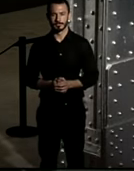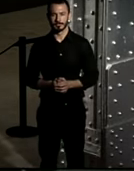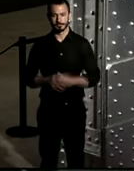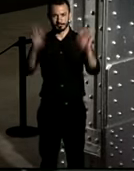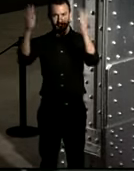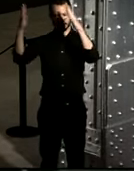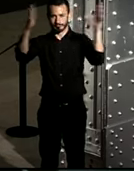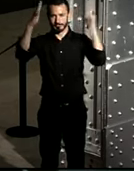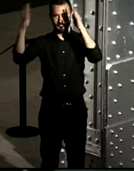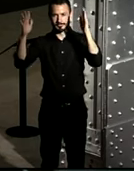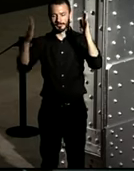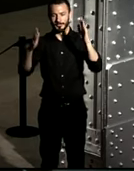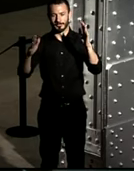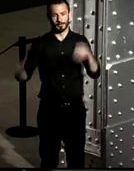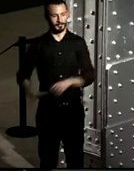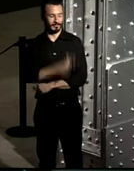Fantástico.